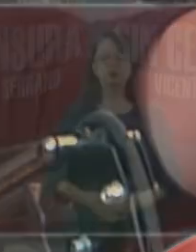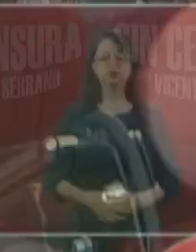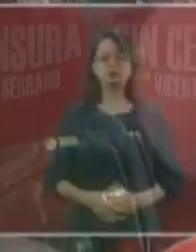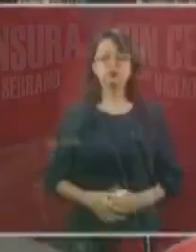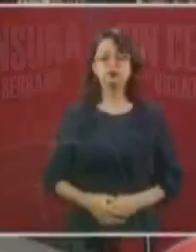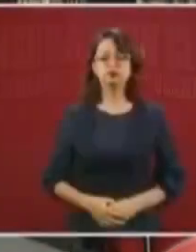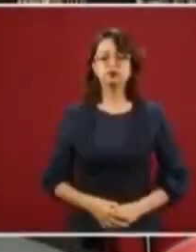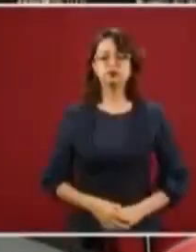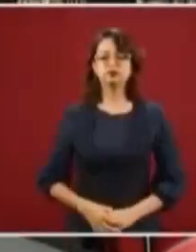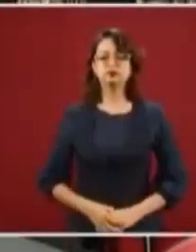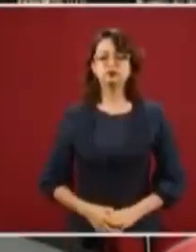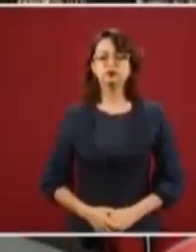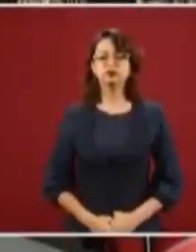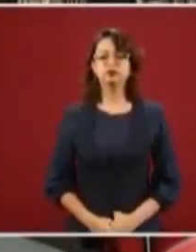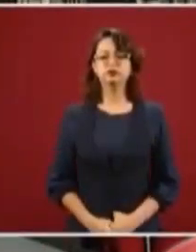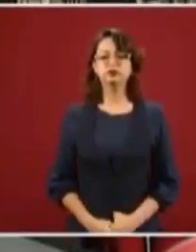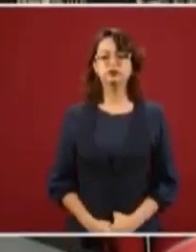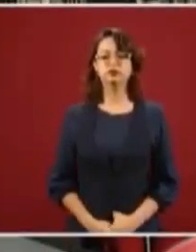consentidor.